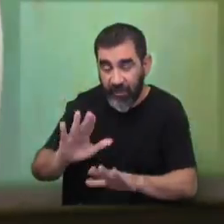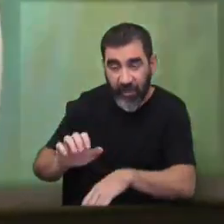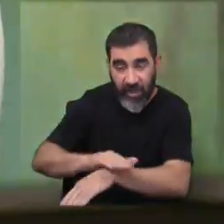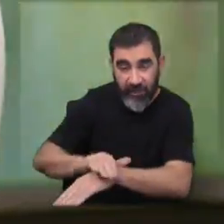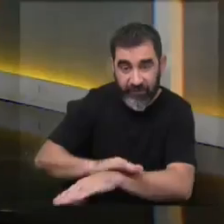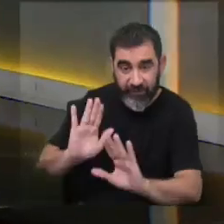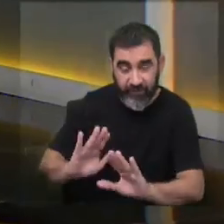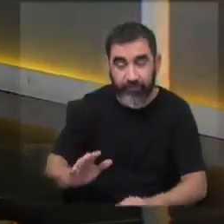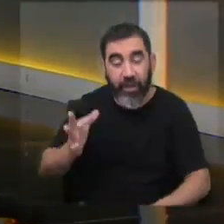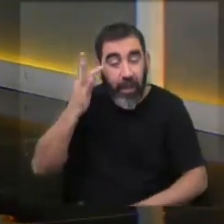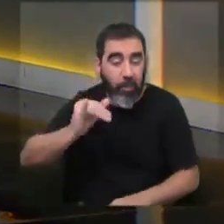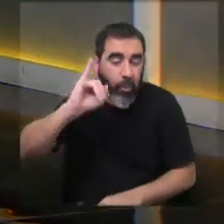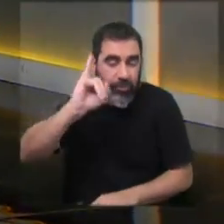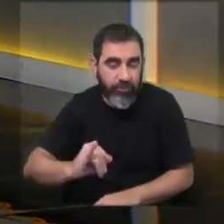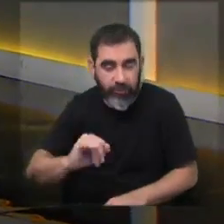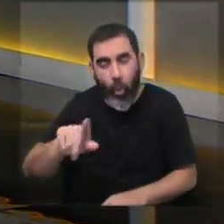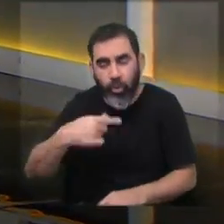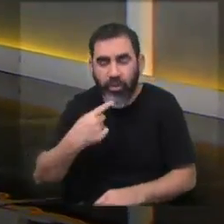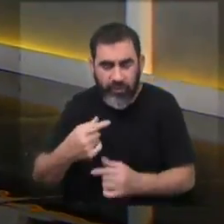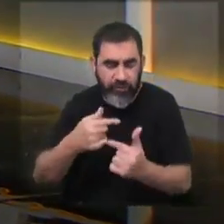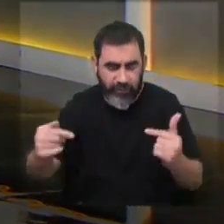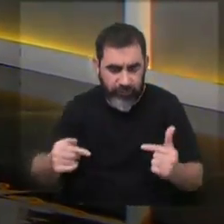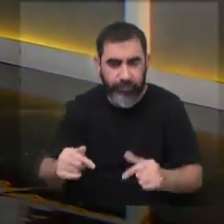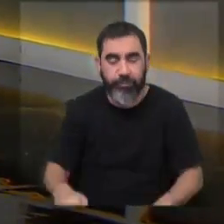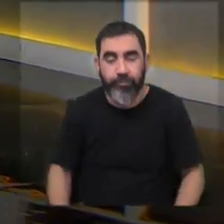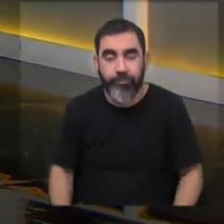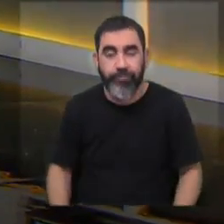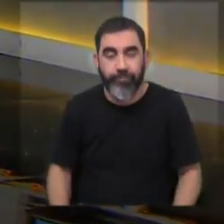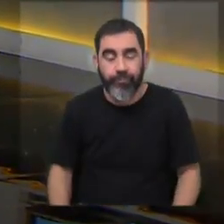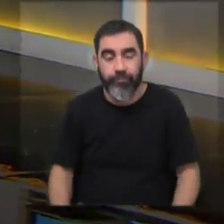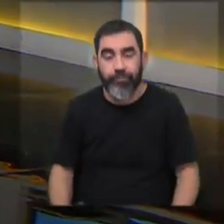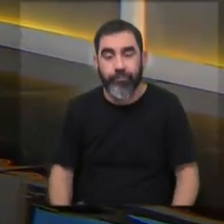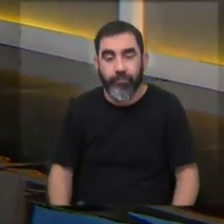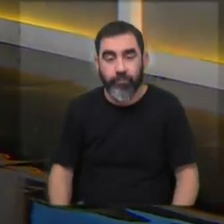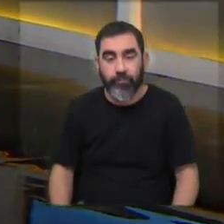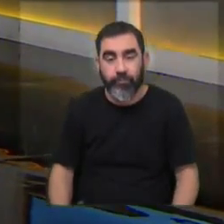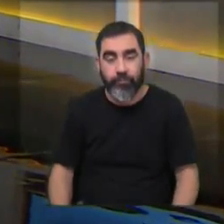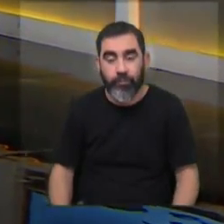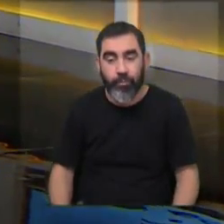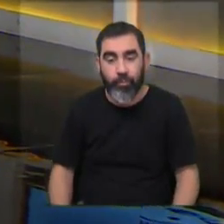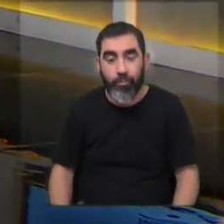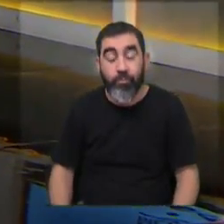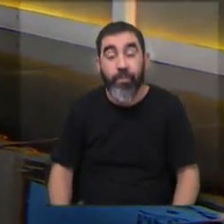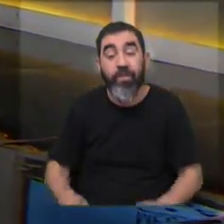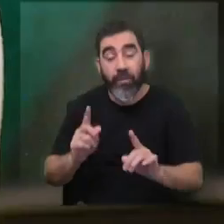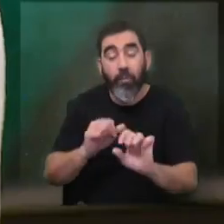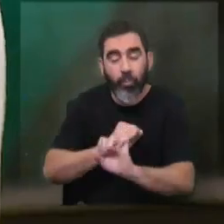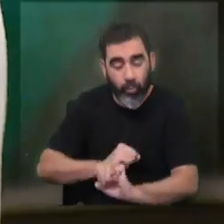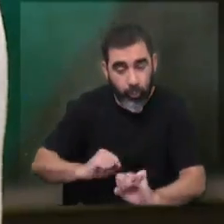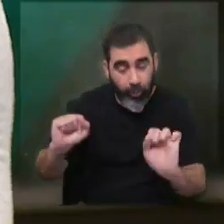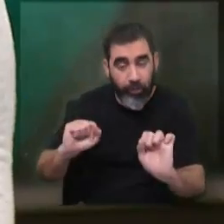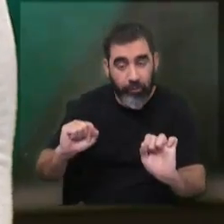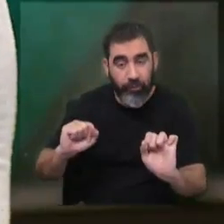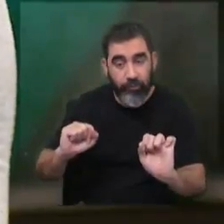bueno, creemos que sí. Además tiene otras aplicaciones tópicas la pitoxina. Y por otro lado, bueno, también está la posibilidad